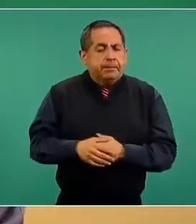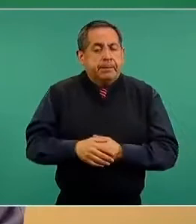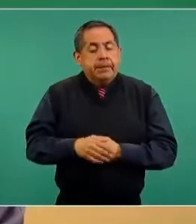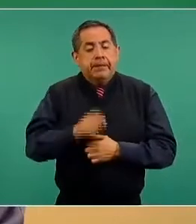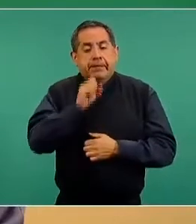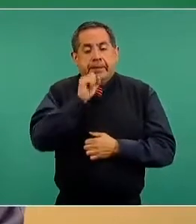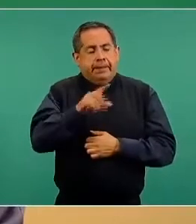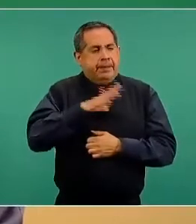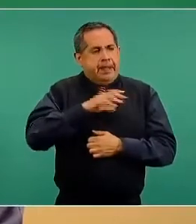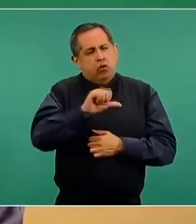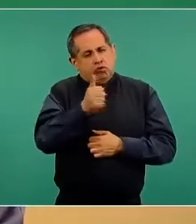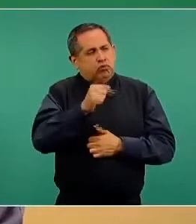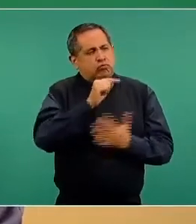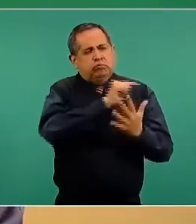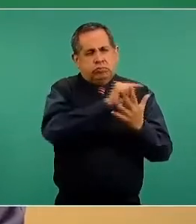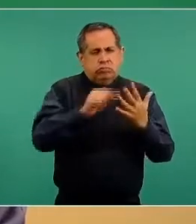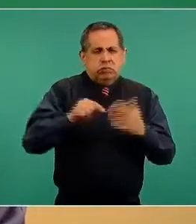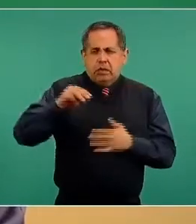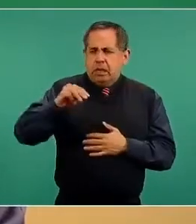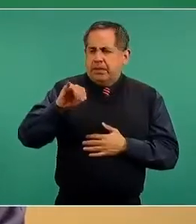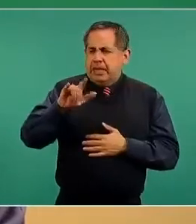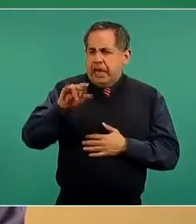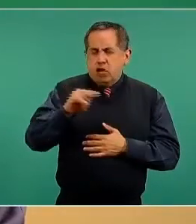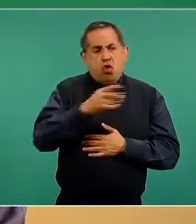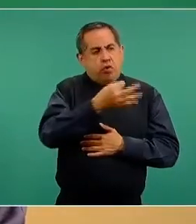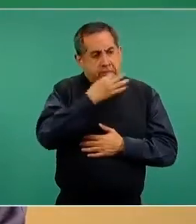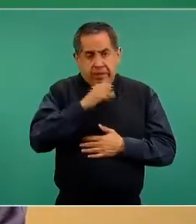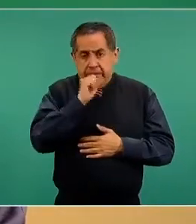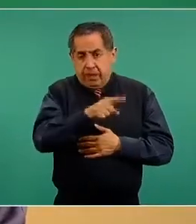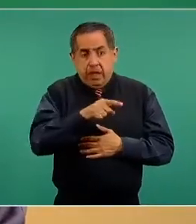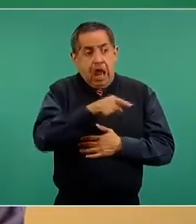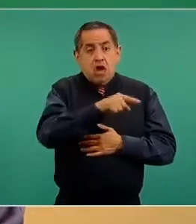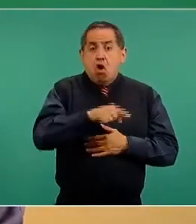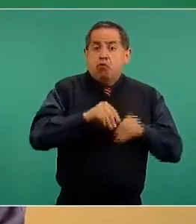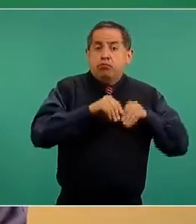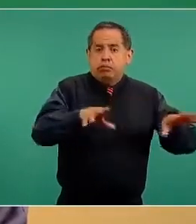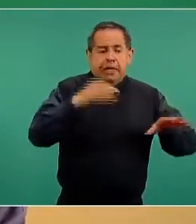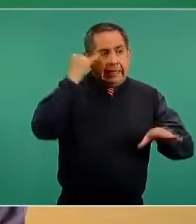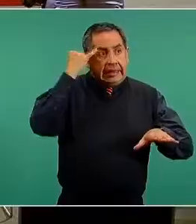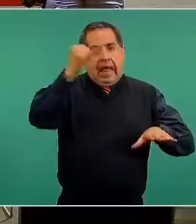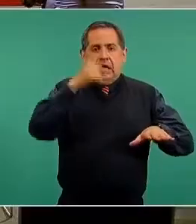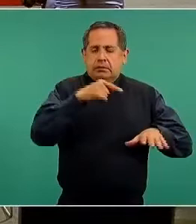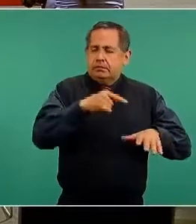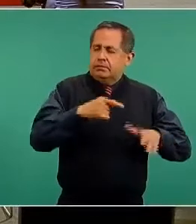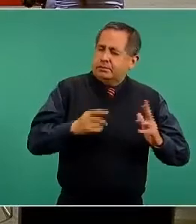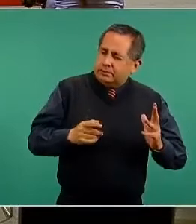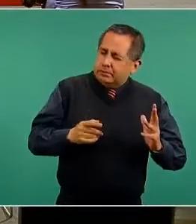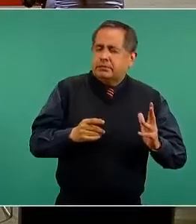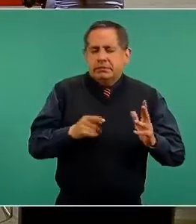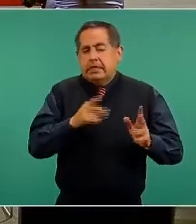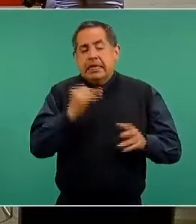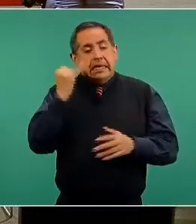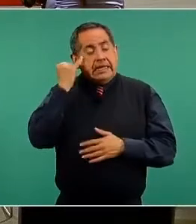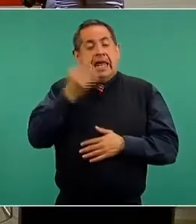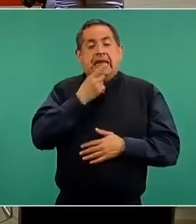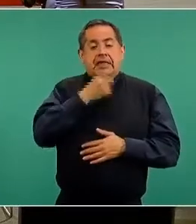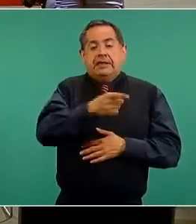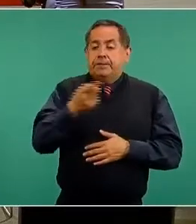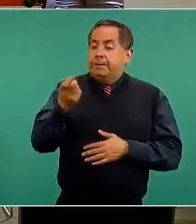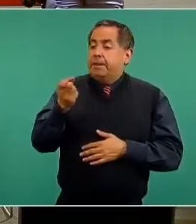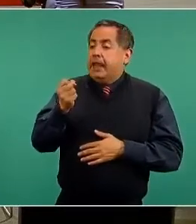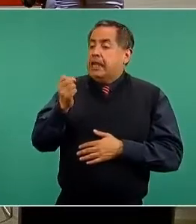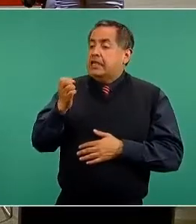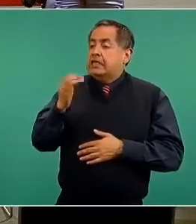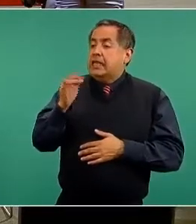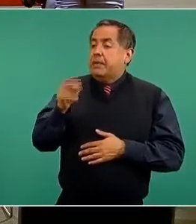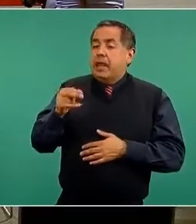también otros medios, Milenio fue otro, que sacaron esta idea. La idea que se dijo es: la Secretaría de